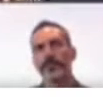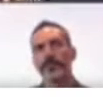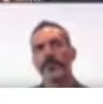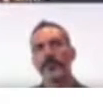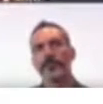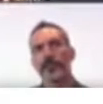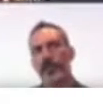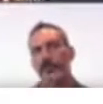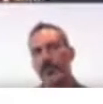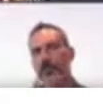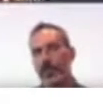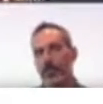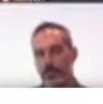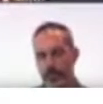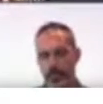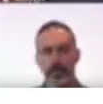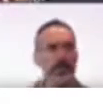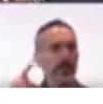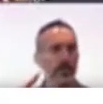Bienvenidos a Puebla.